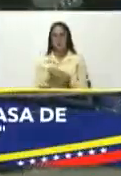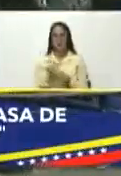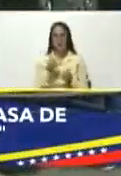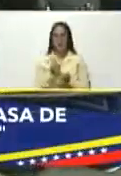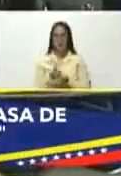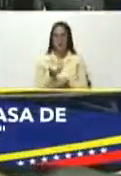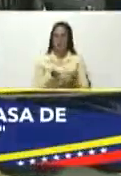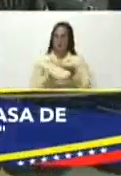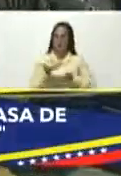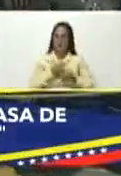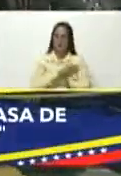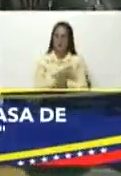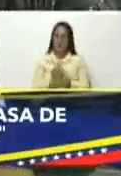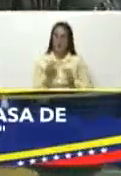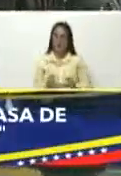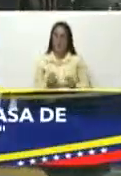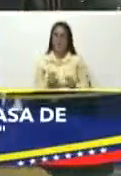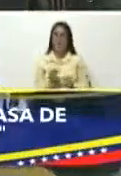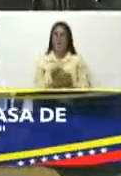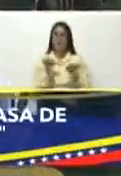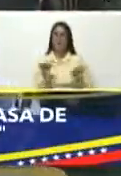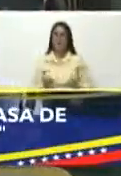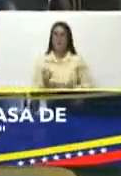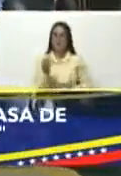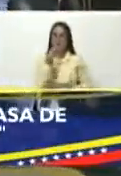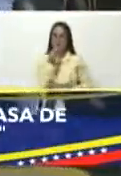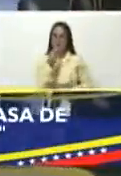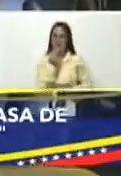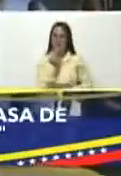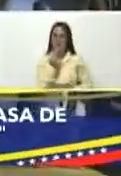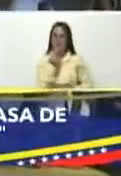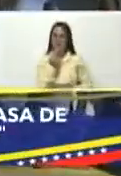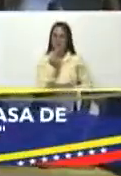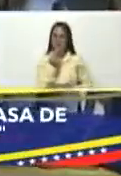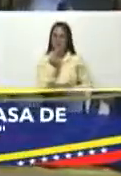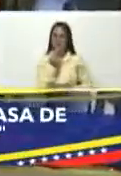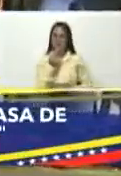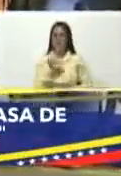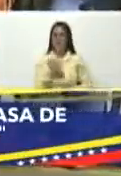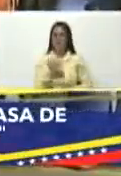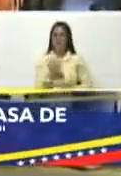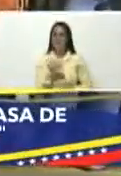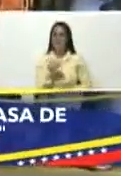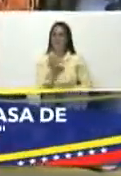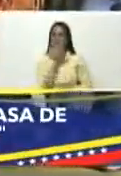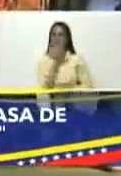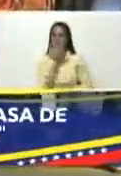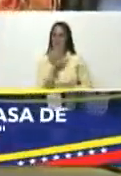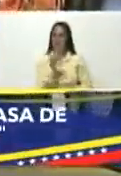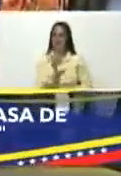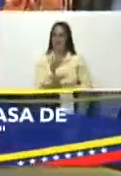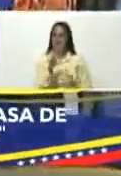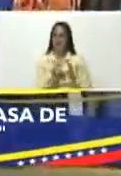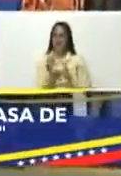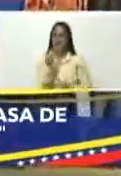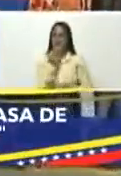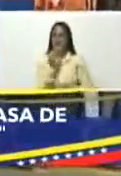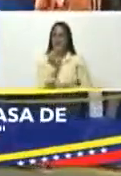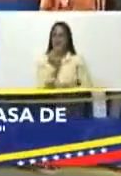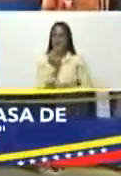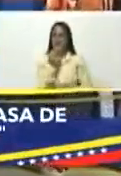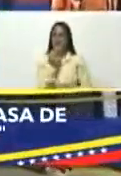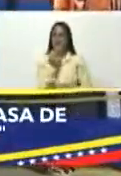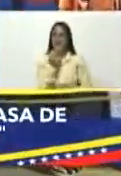y colaborando para fortalecer este sistema alimentario, que hoy Ciudad Caribe, bueno, tiene ya 5 casas de alimentación, como usted lo mencionó.